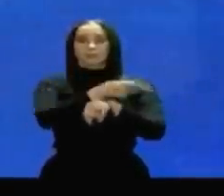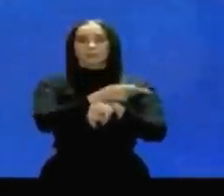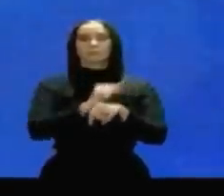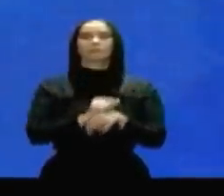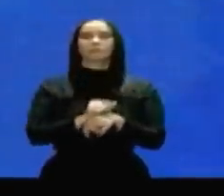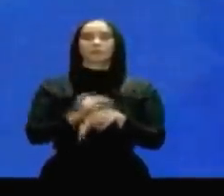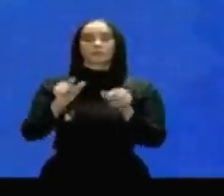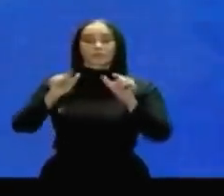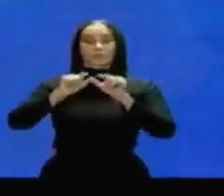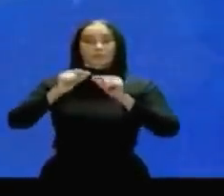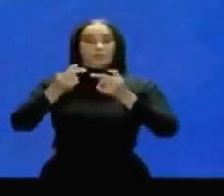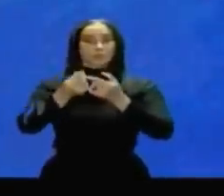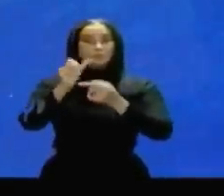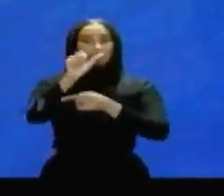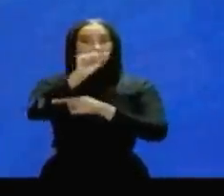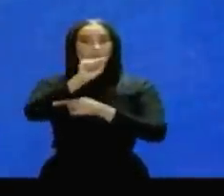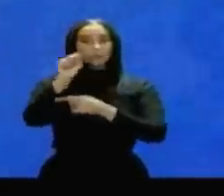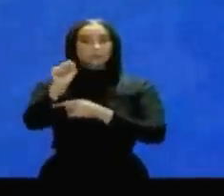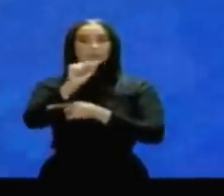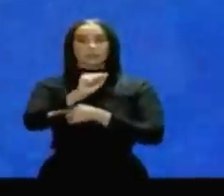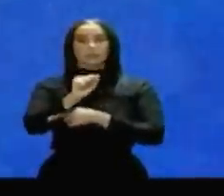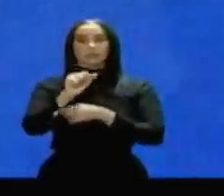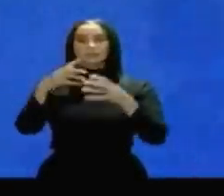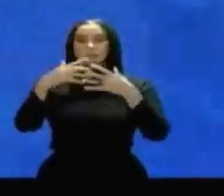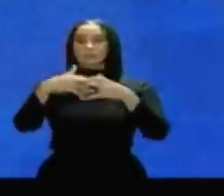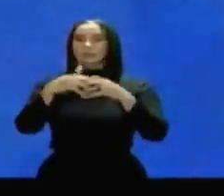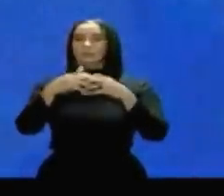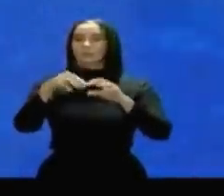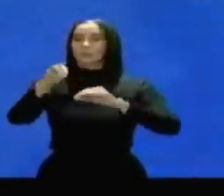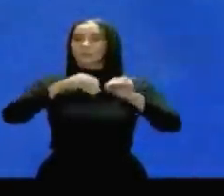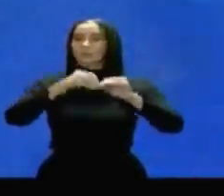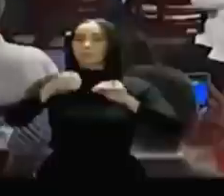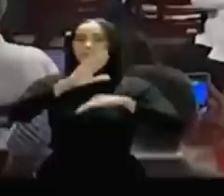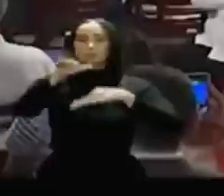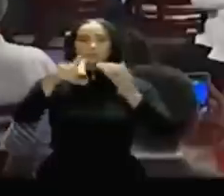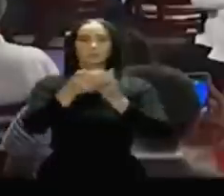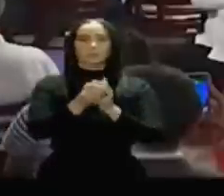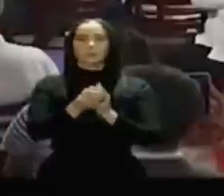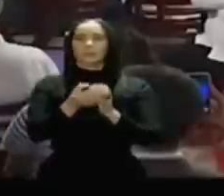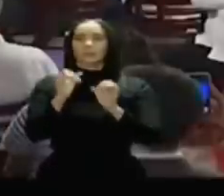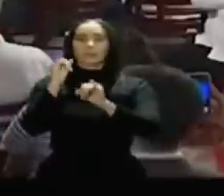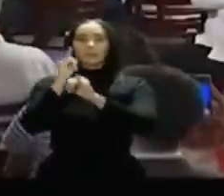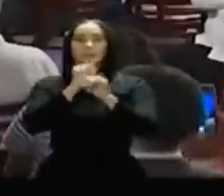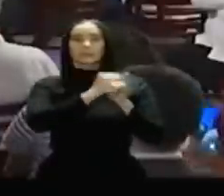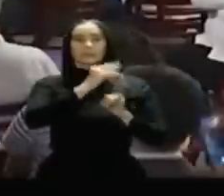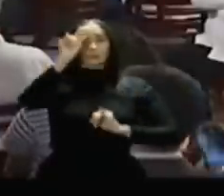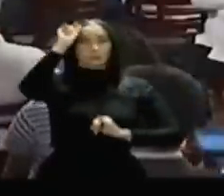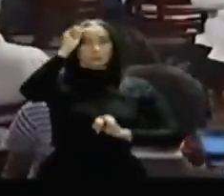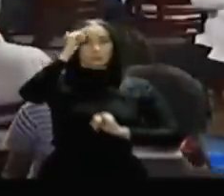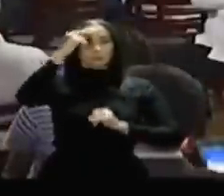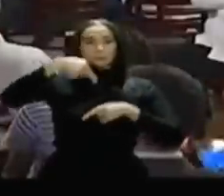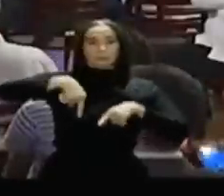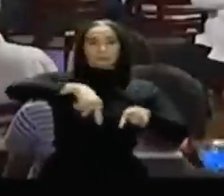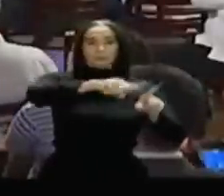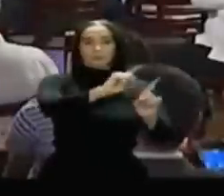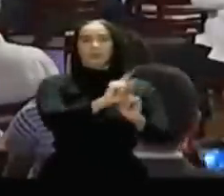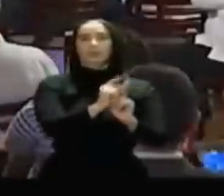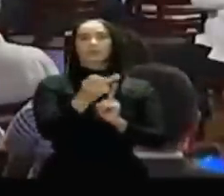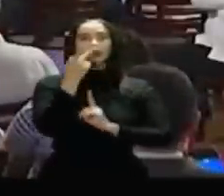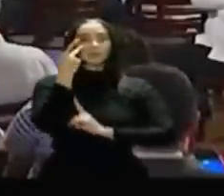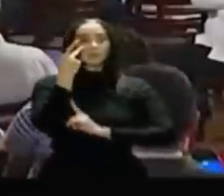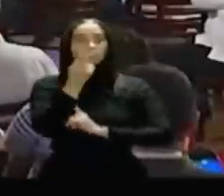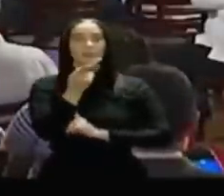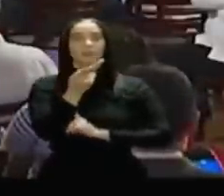Gabinete Social, hemos hecho una combinación entre Industria y Comercio y todo el Gabinete Social del Gobierno para que vaya a atender hasta cuando